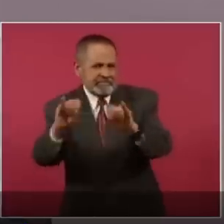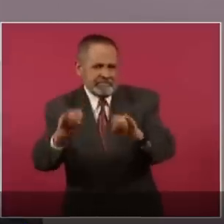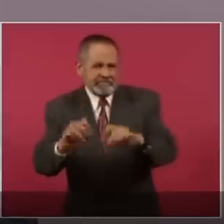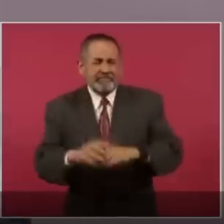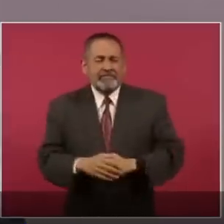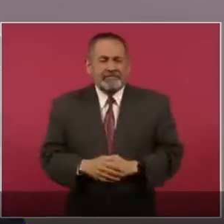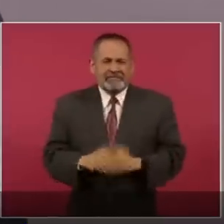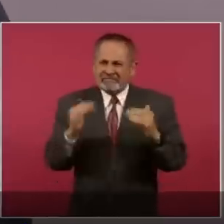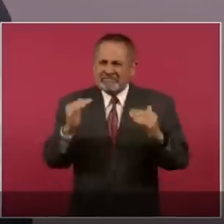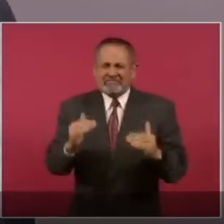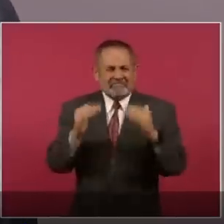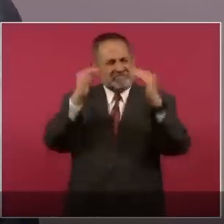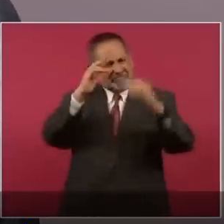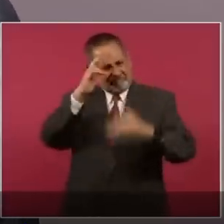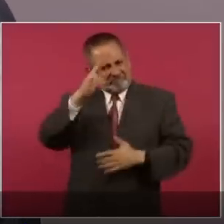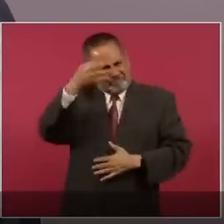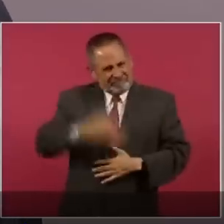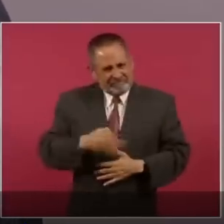soberanía.